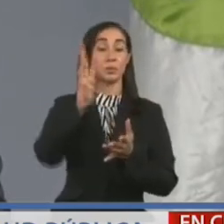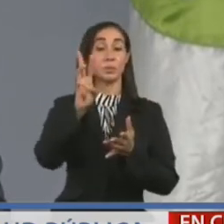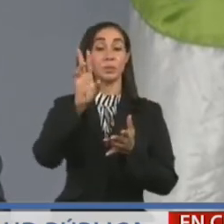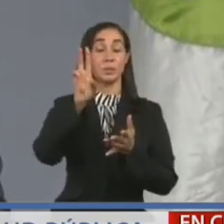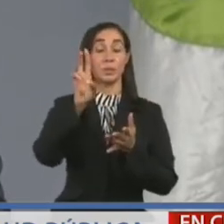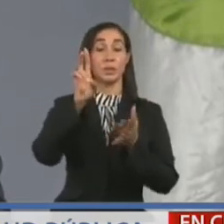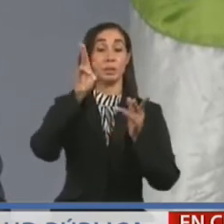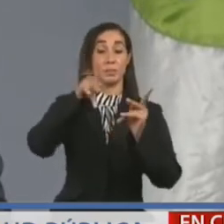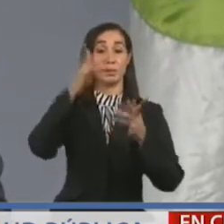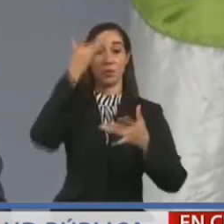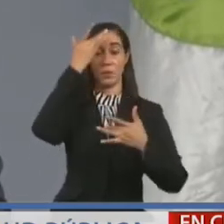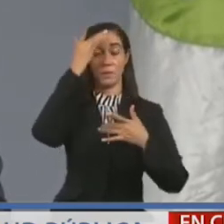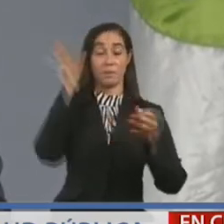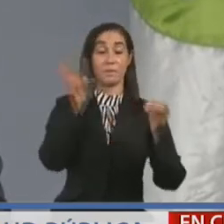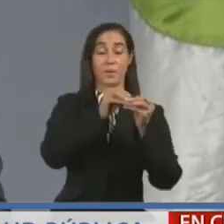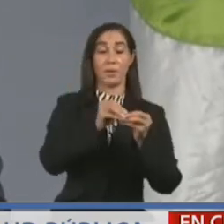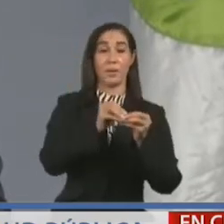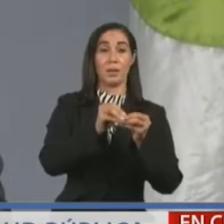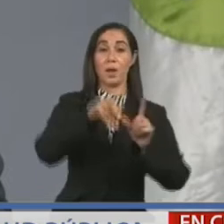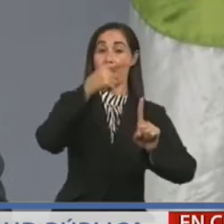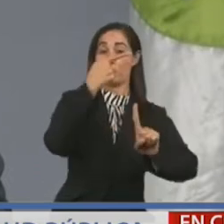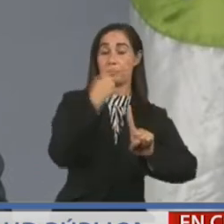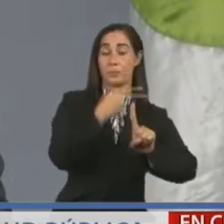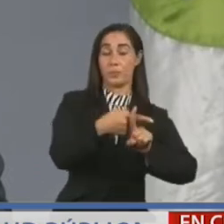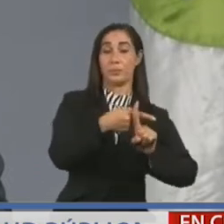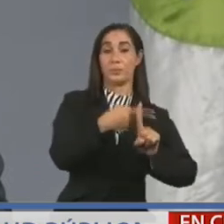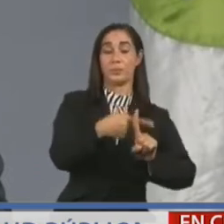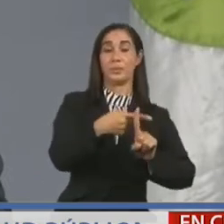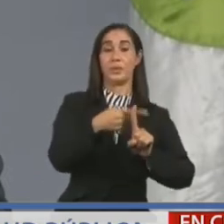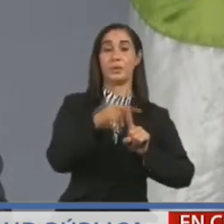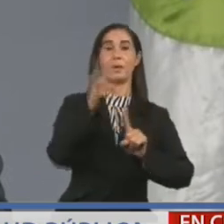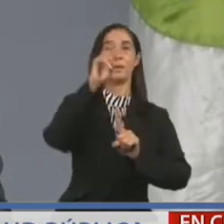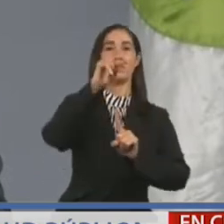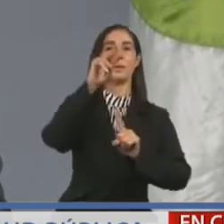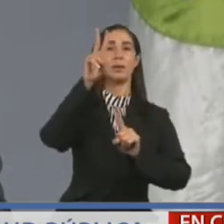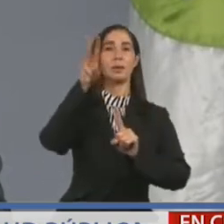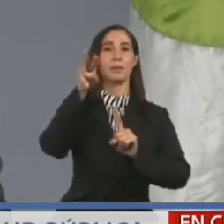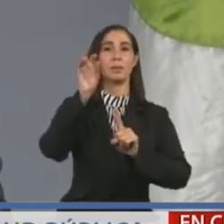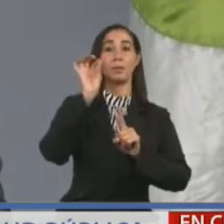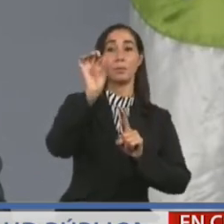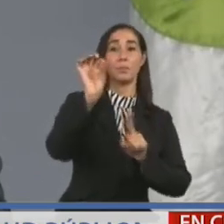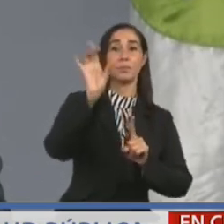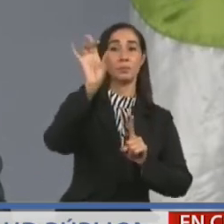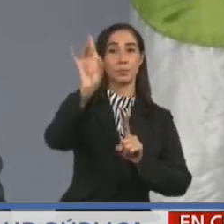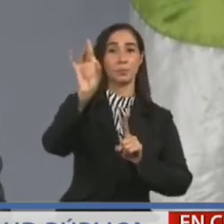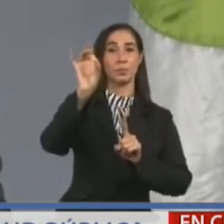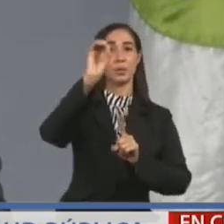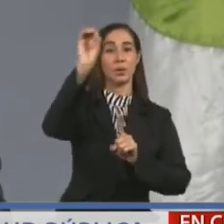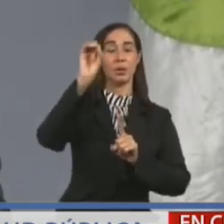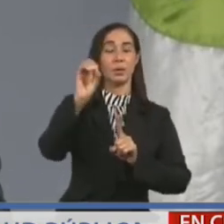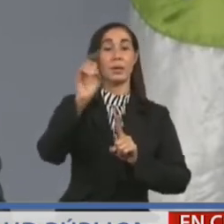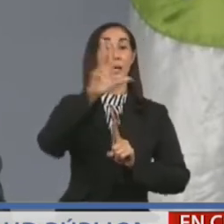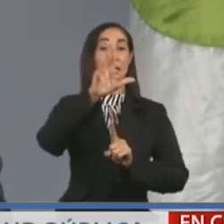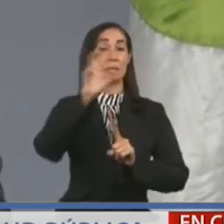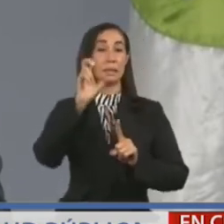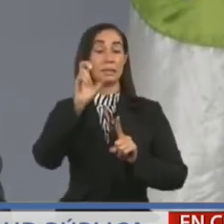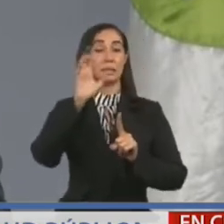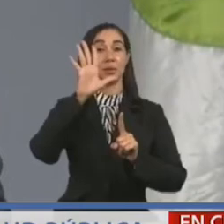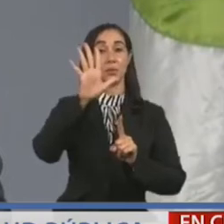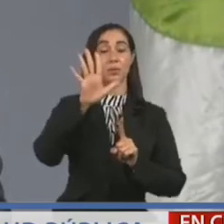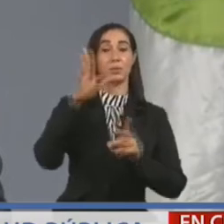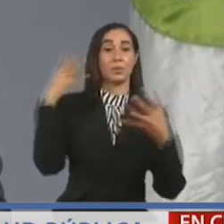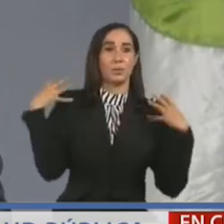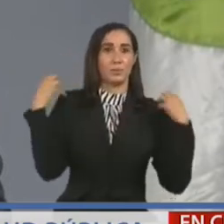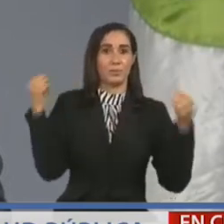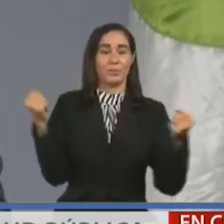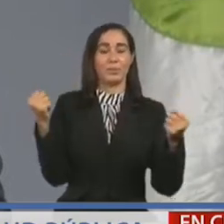1.457 casos, una tasa de positividad de 22.8, 305